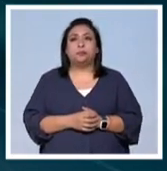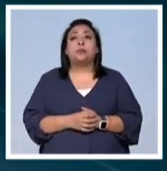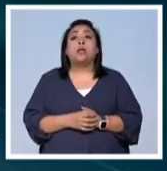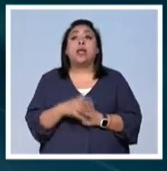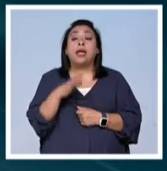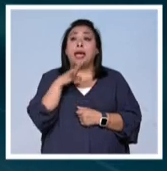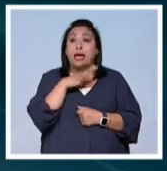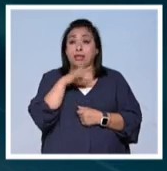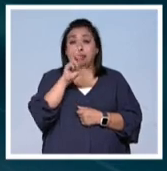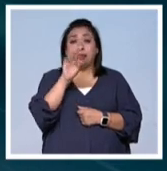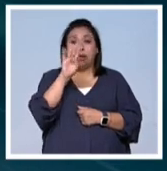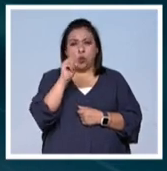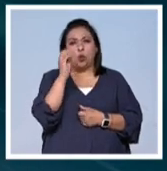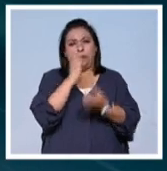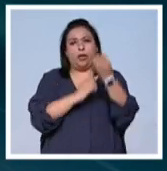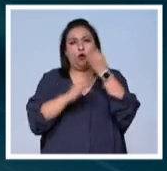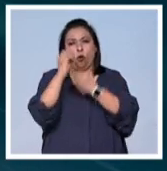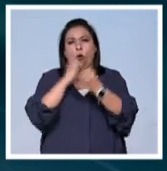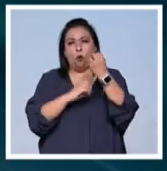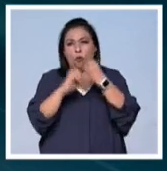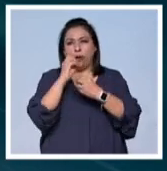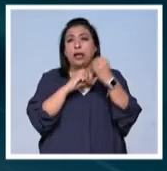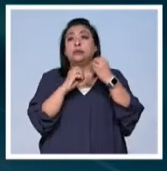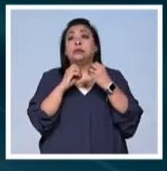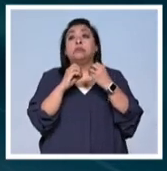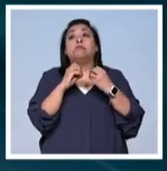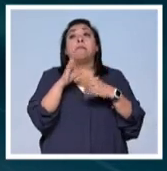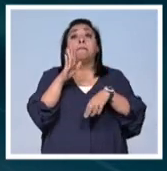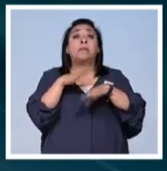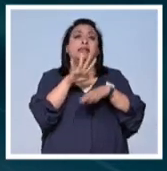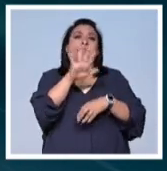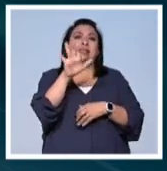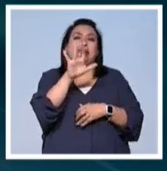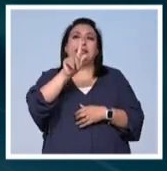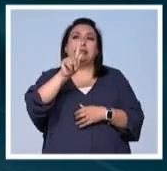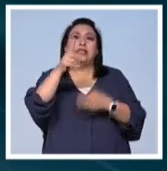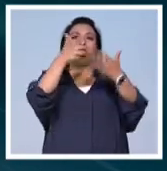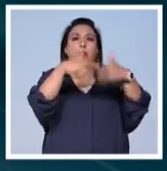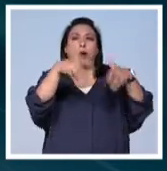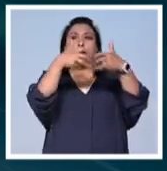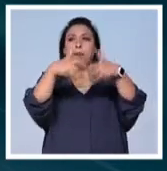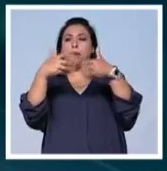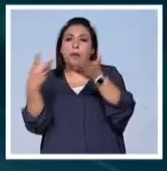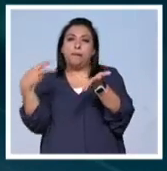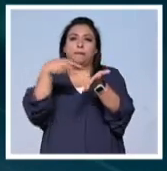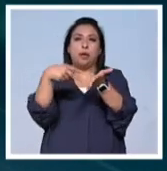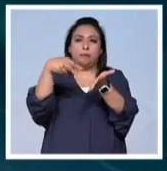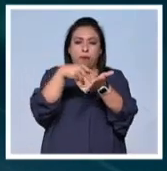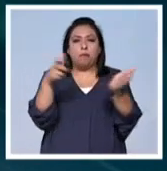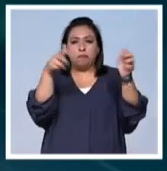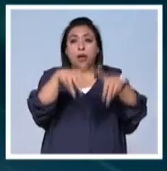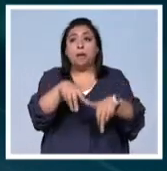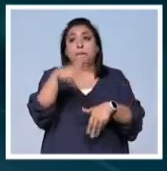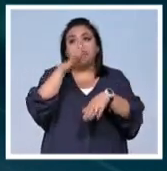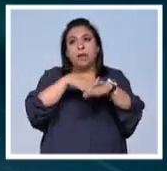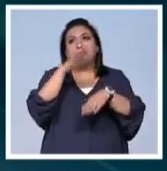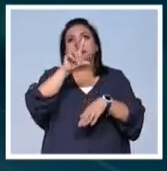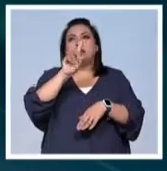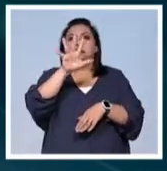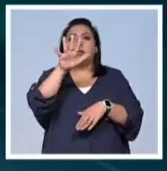tuvimos 39 puestos en escena con más de 570 funciones presenciales para más de